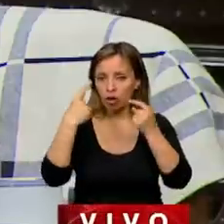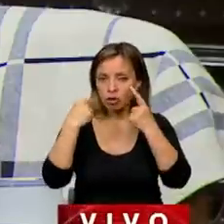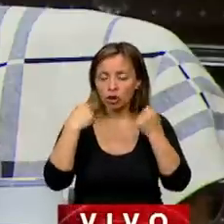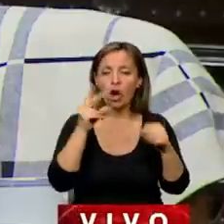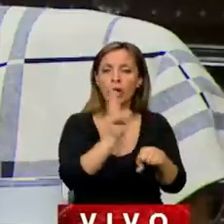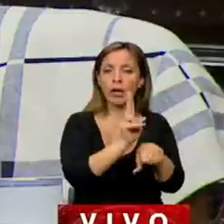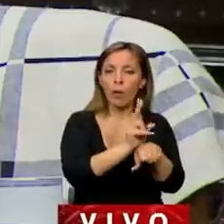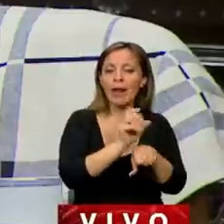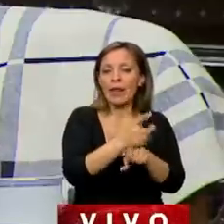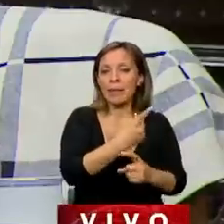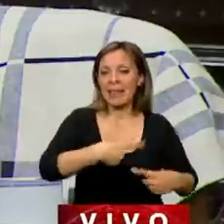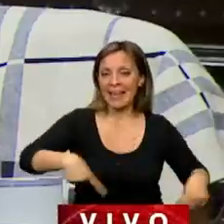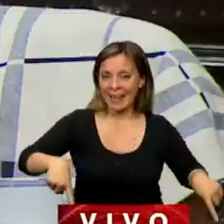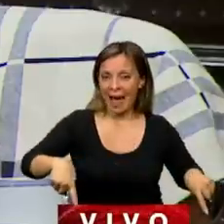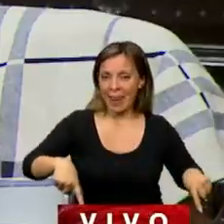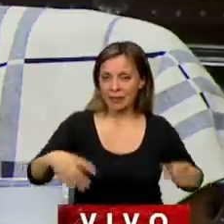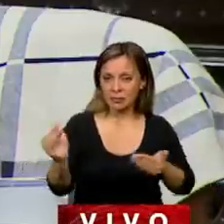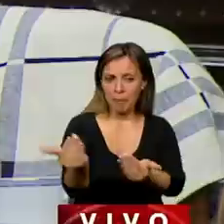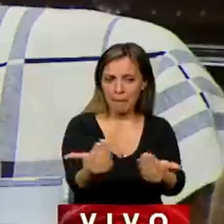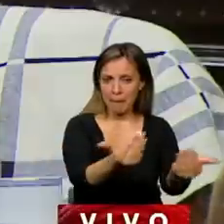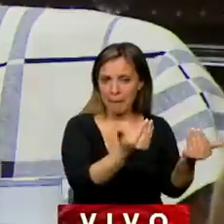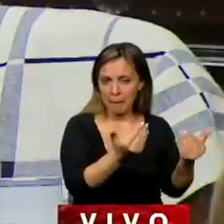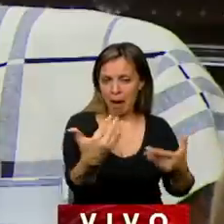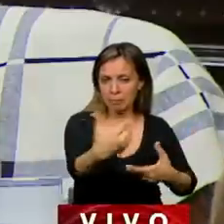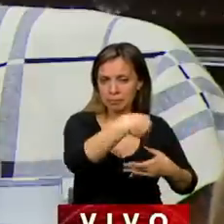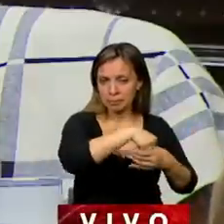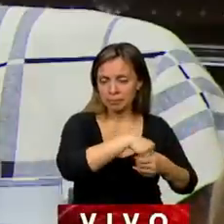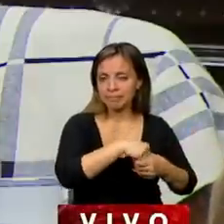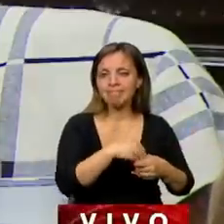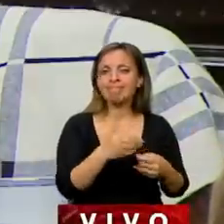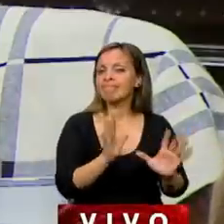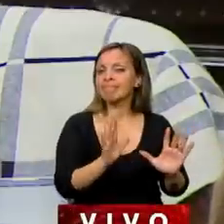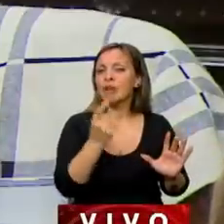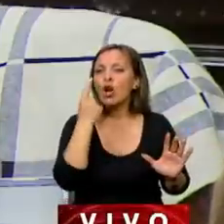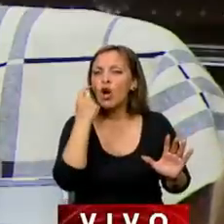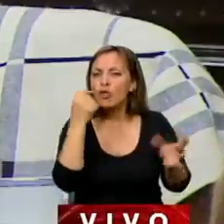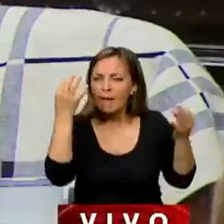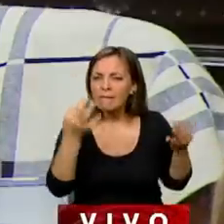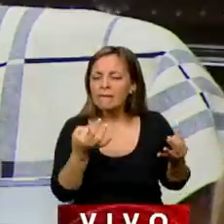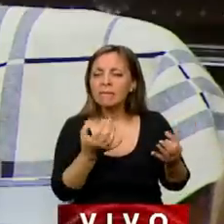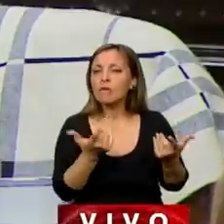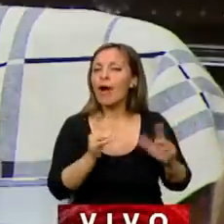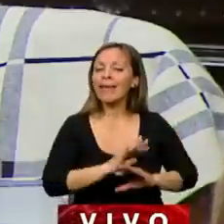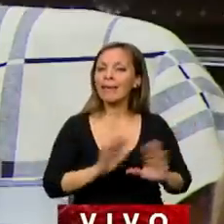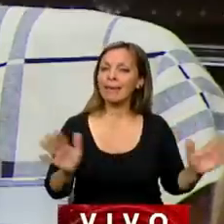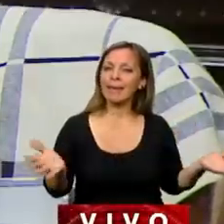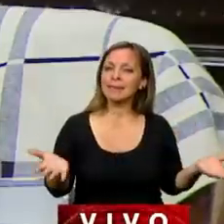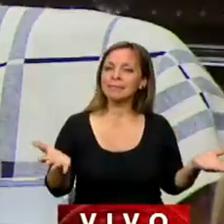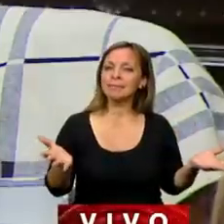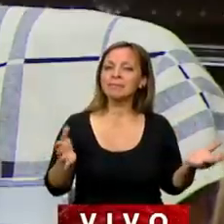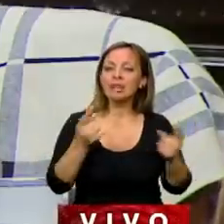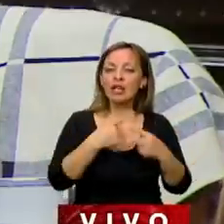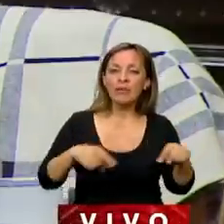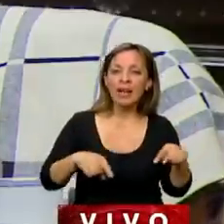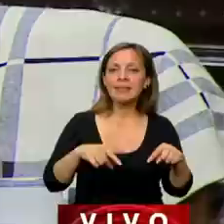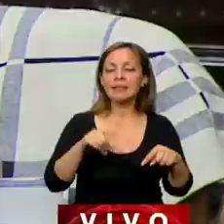de Materiales Controlados no ejerce control sobre los materiales controlados que ingresan en las